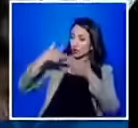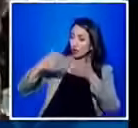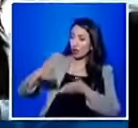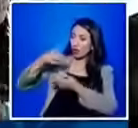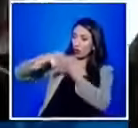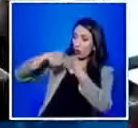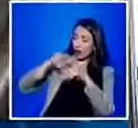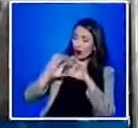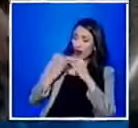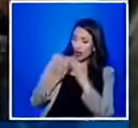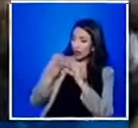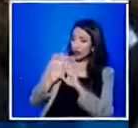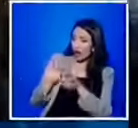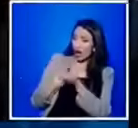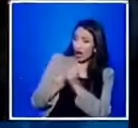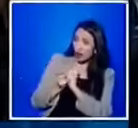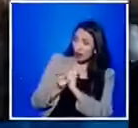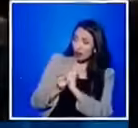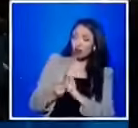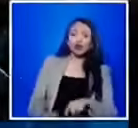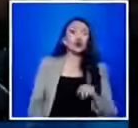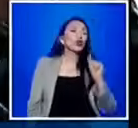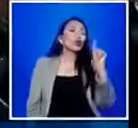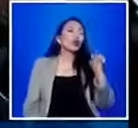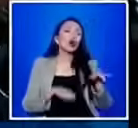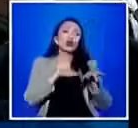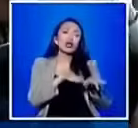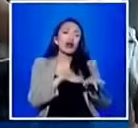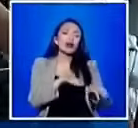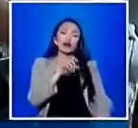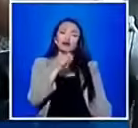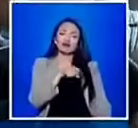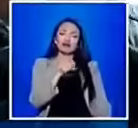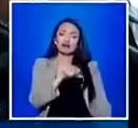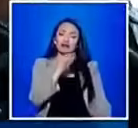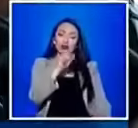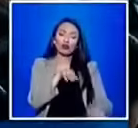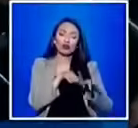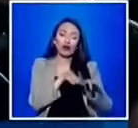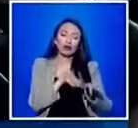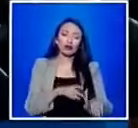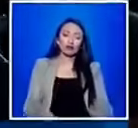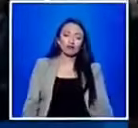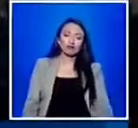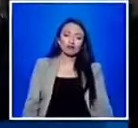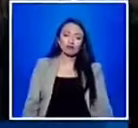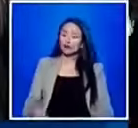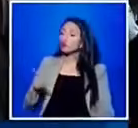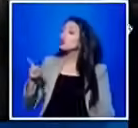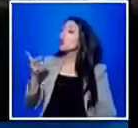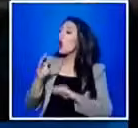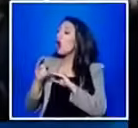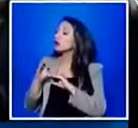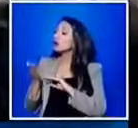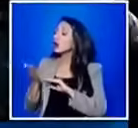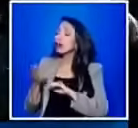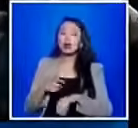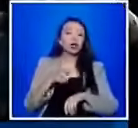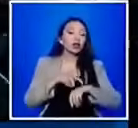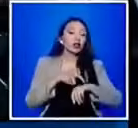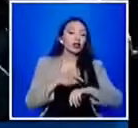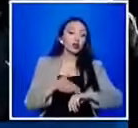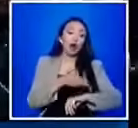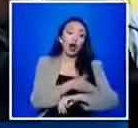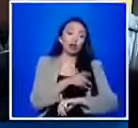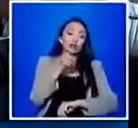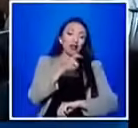se iniciaron las clases nuevamente? Un poquito más la congestión. Sí, poquito más la congestión. Tal vez le daría a la ciudadanía, un poquito. Un poquito más con el tiempo, por lo